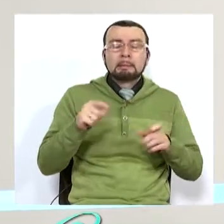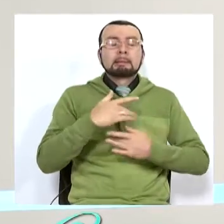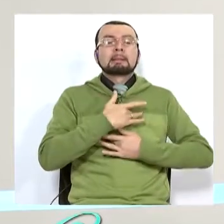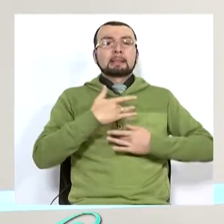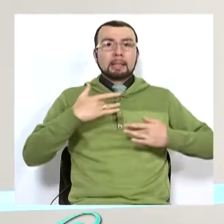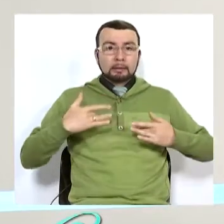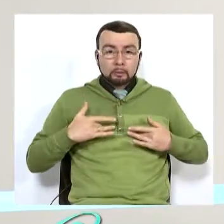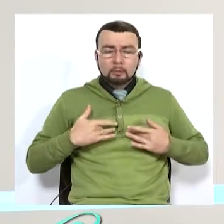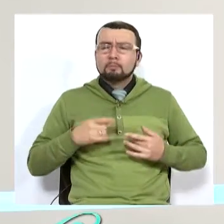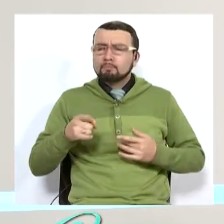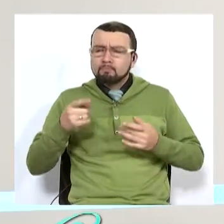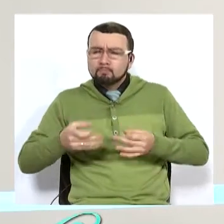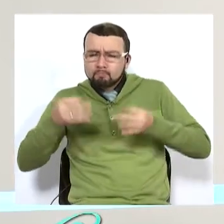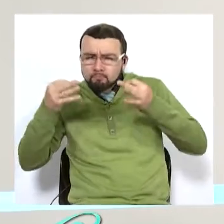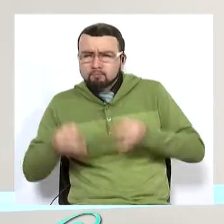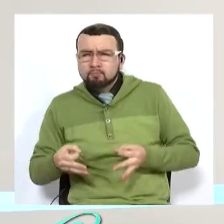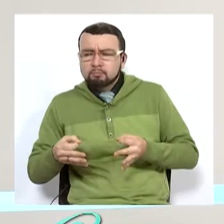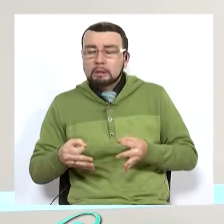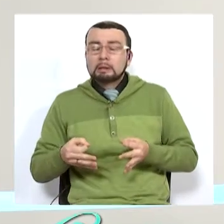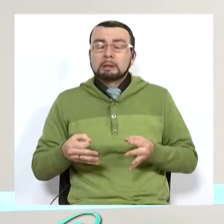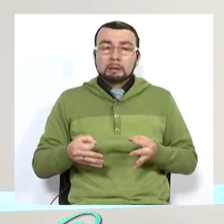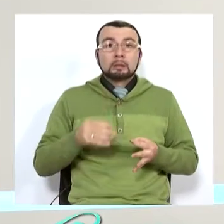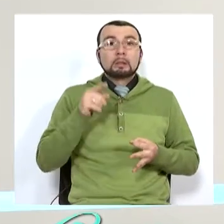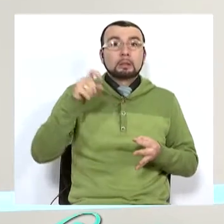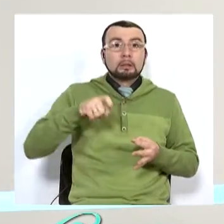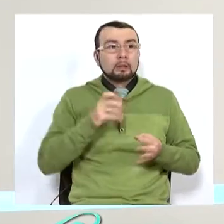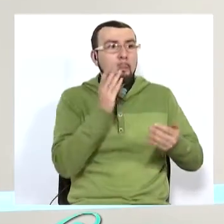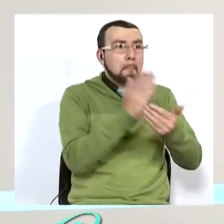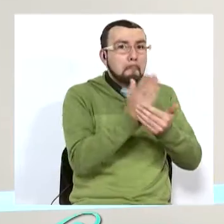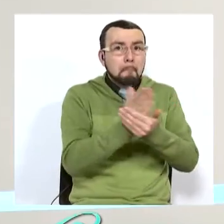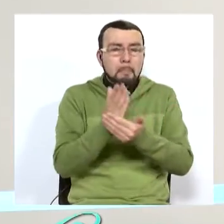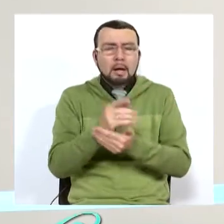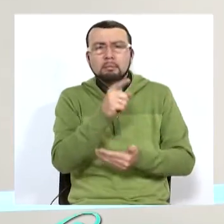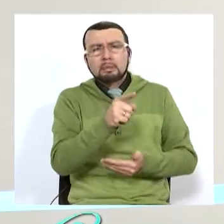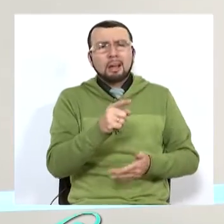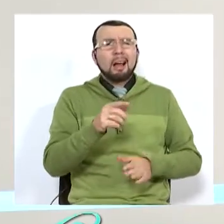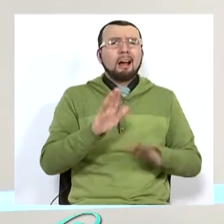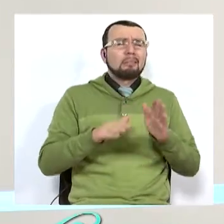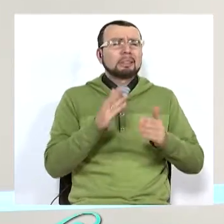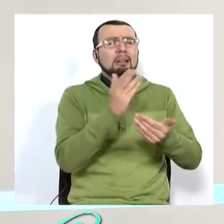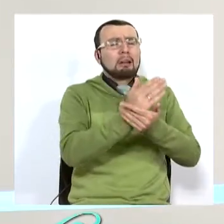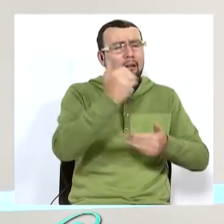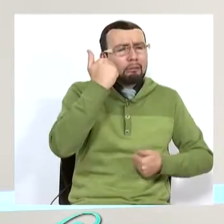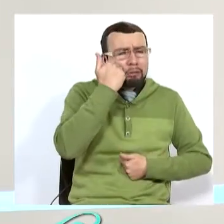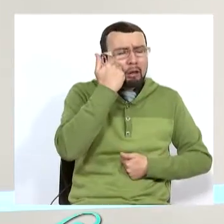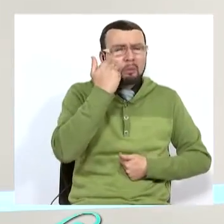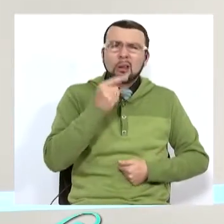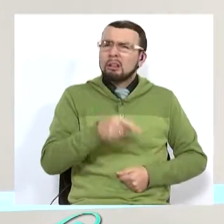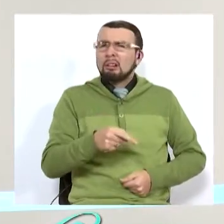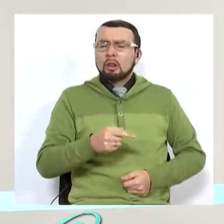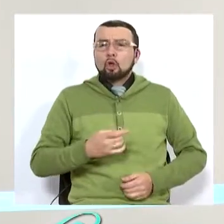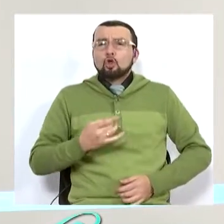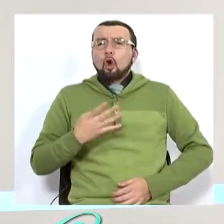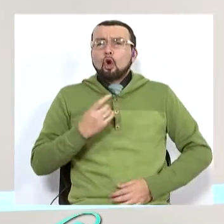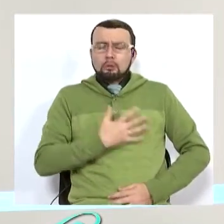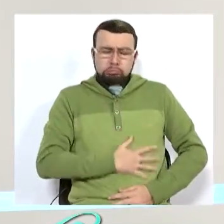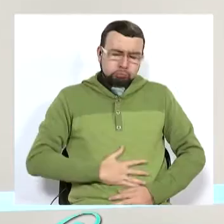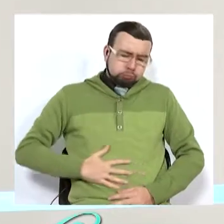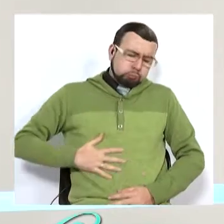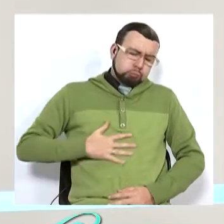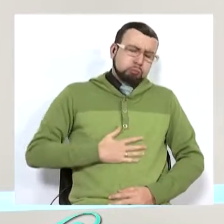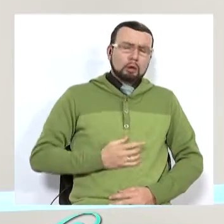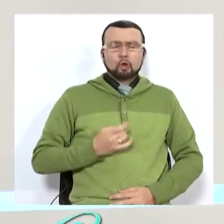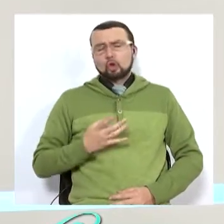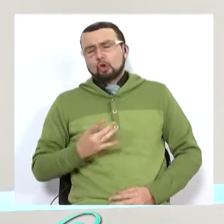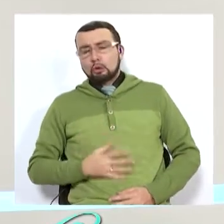que definitivamente es motivo de consulta frecuente, y es el dolor abdominal. A mí me preocupa mucho cuando nos